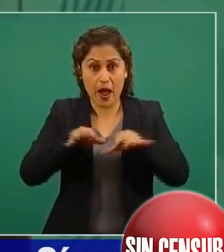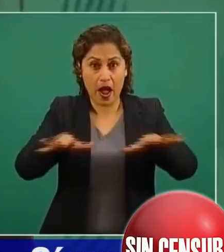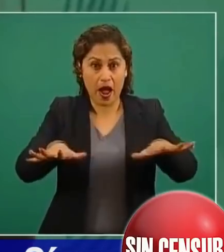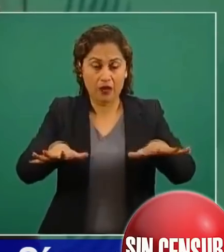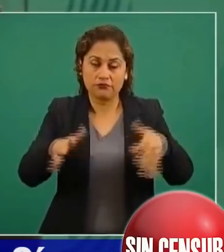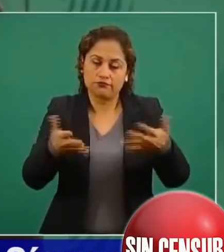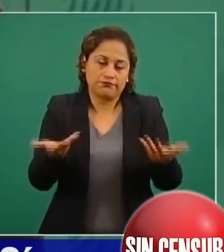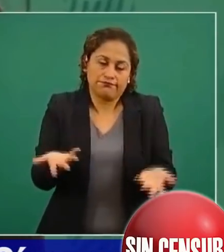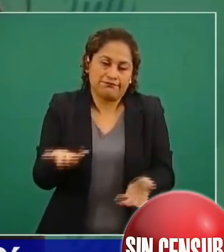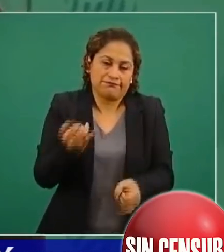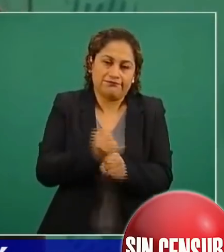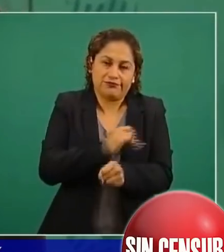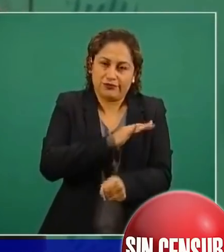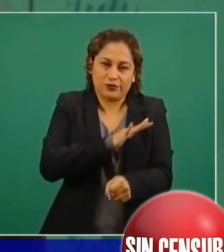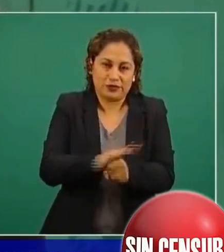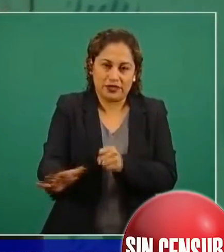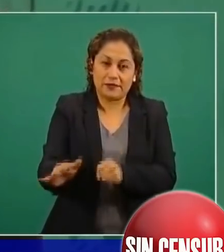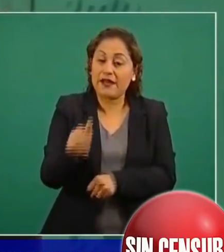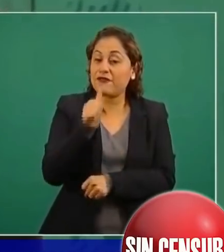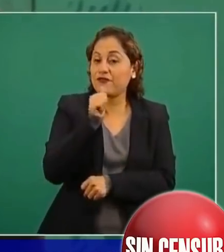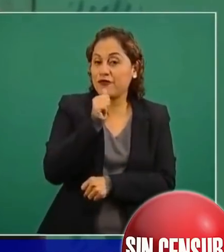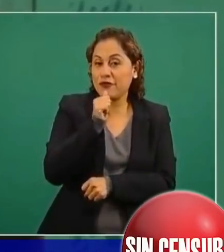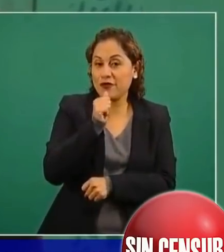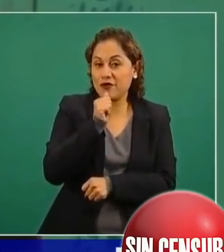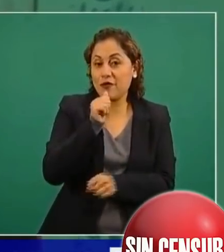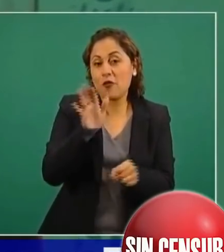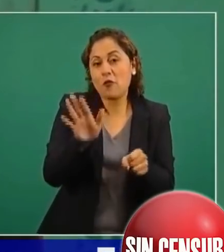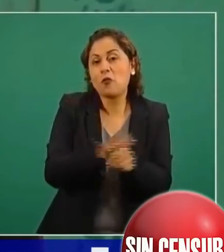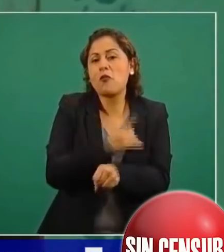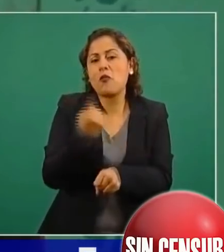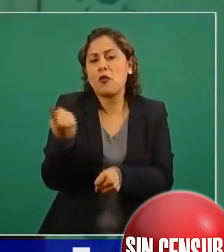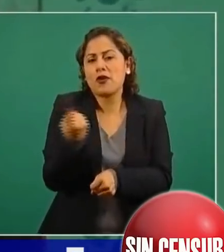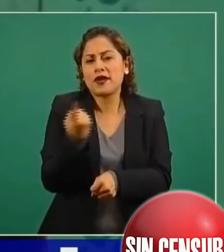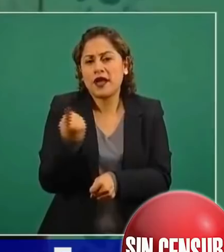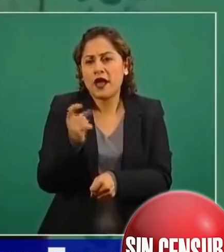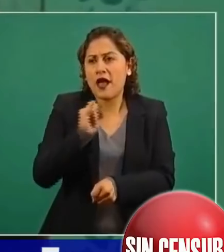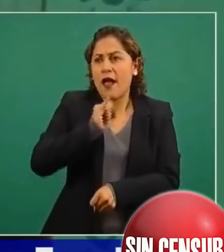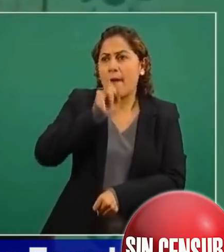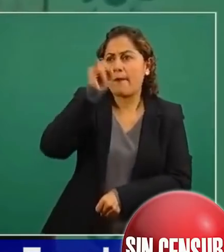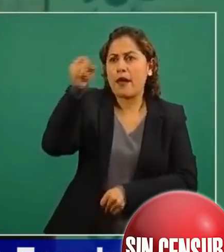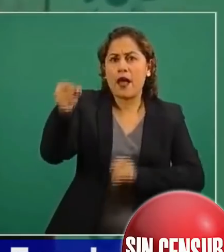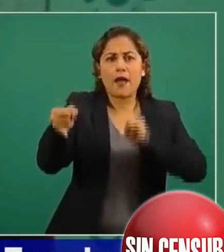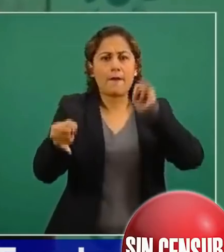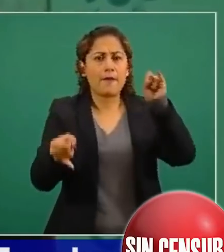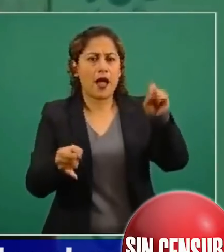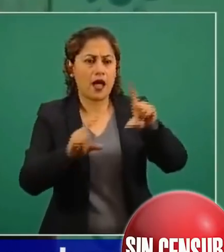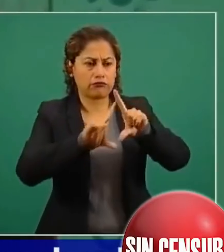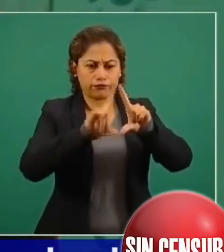crecido más porque no hay internet en todo el país.